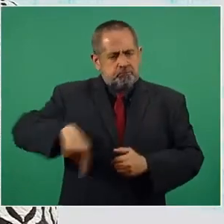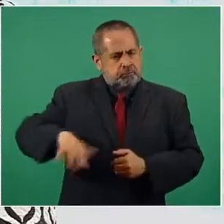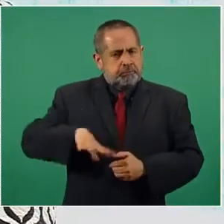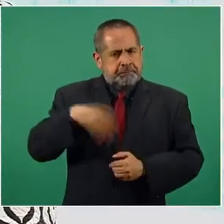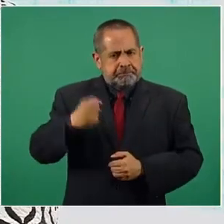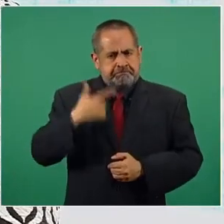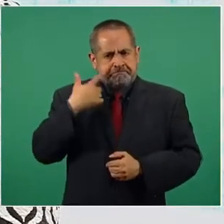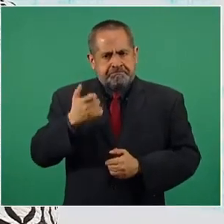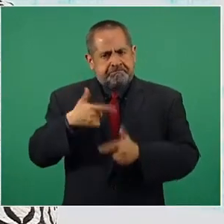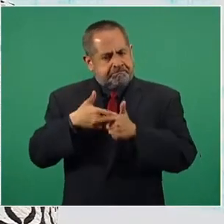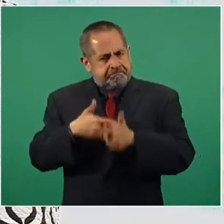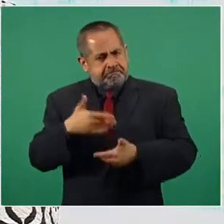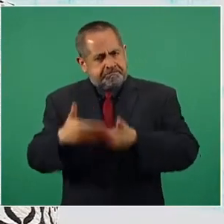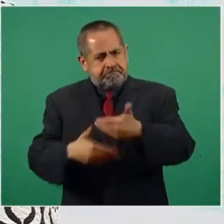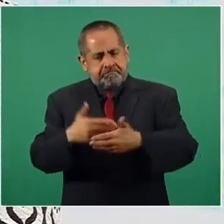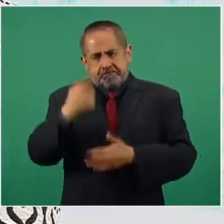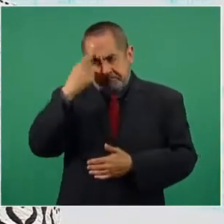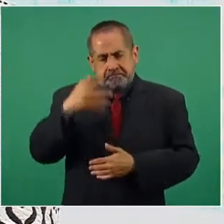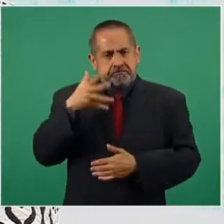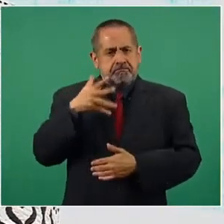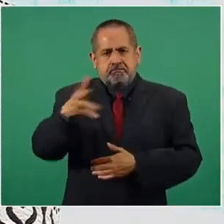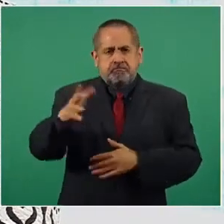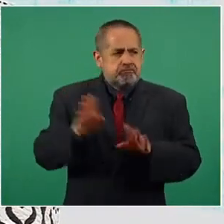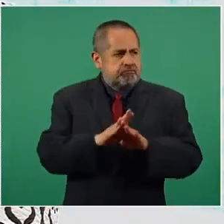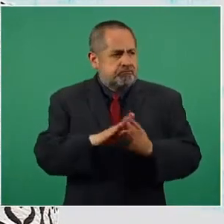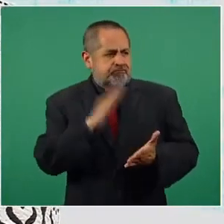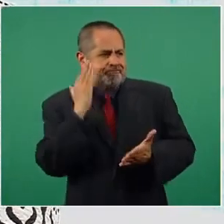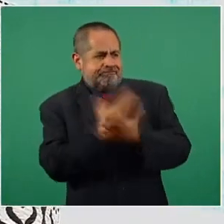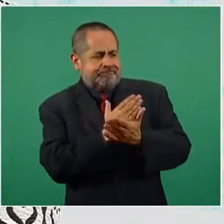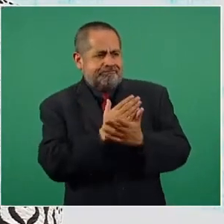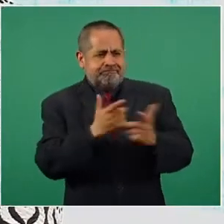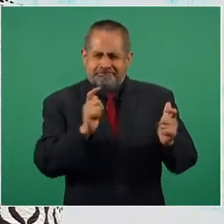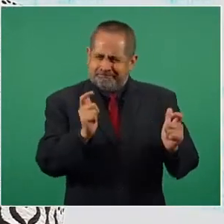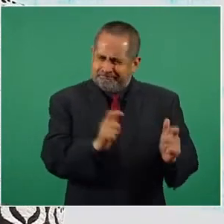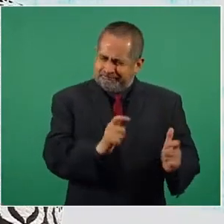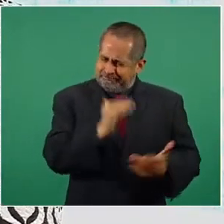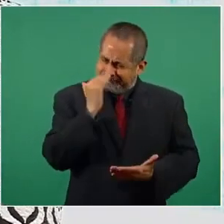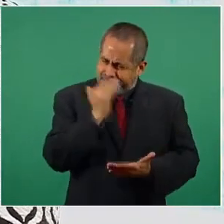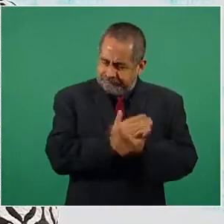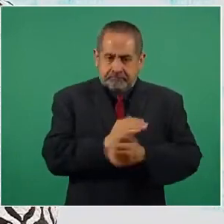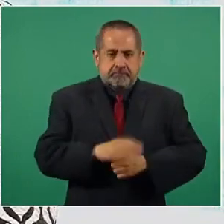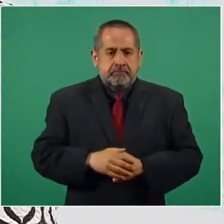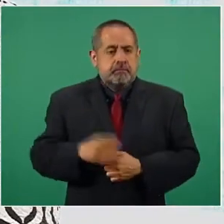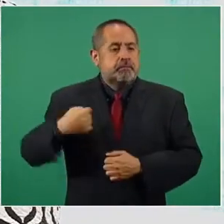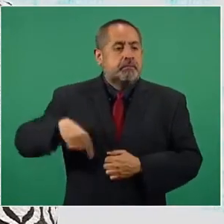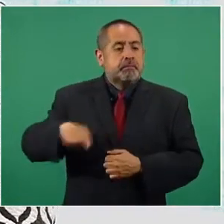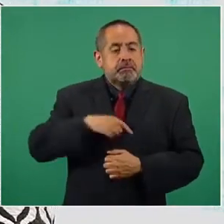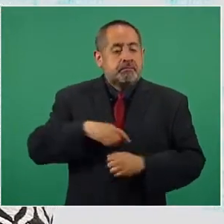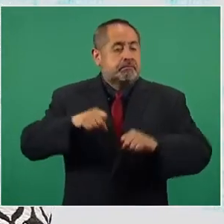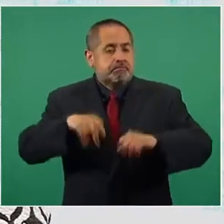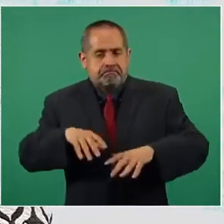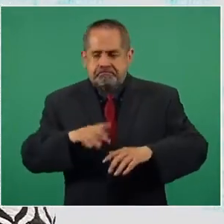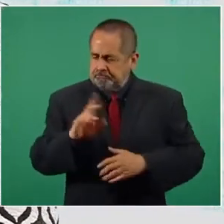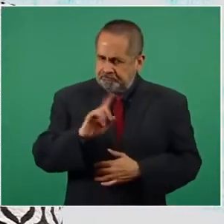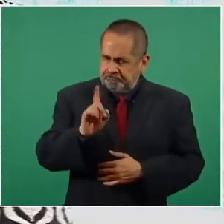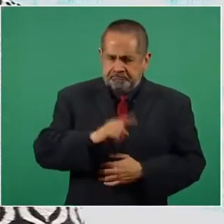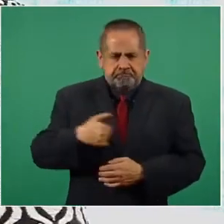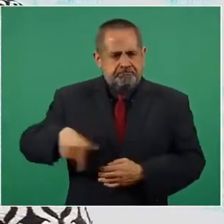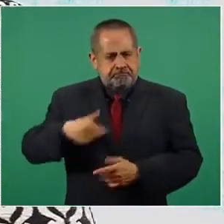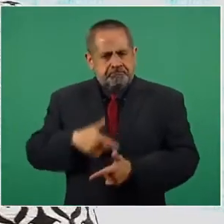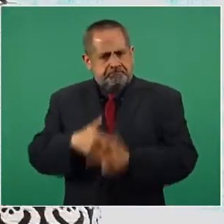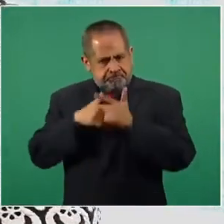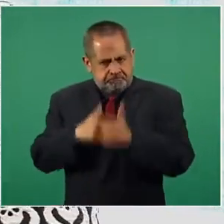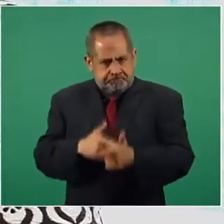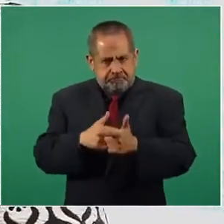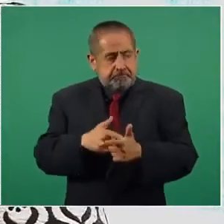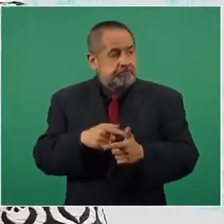para mantener esta tendencia de delitos a la baja. No pararemos hasta que juntos